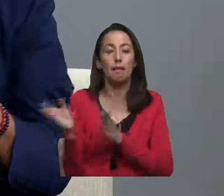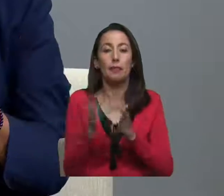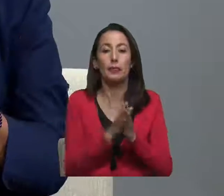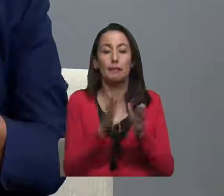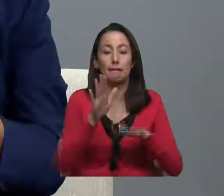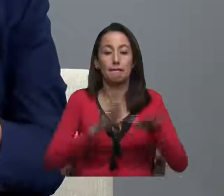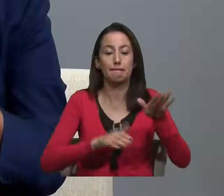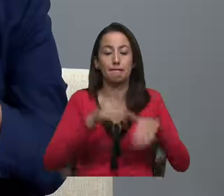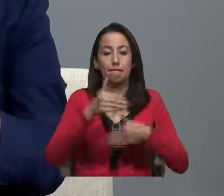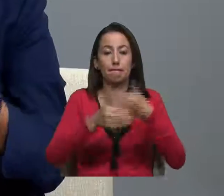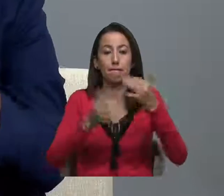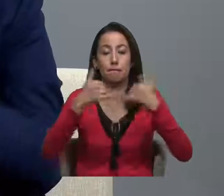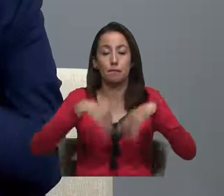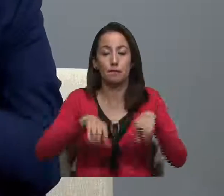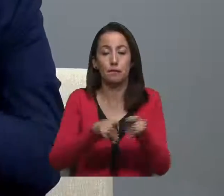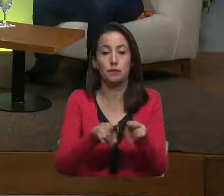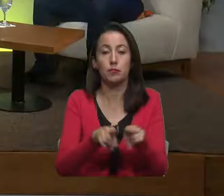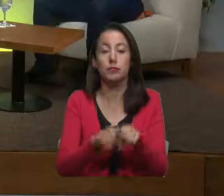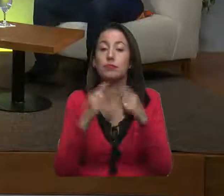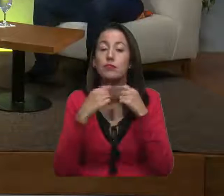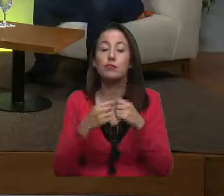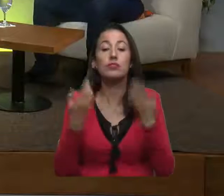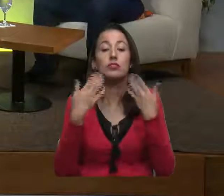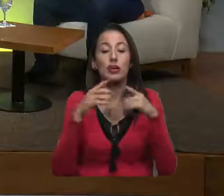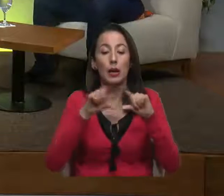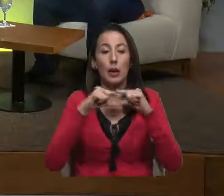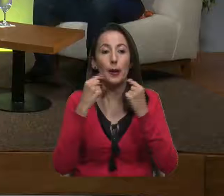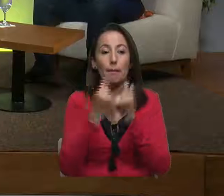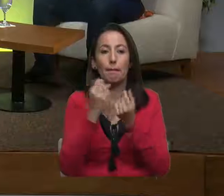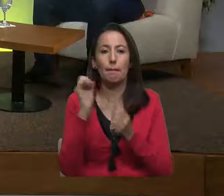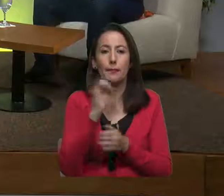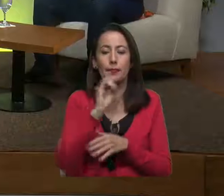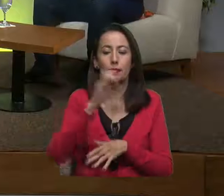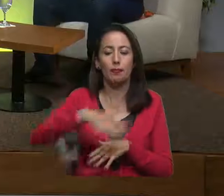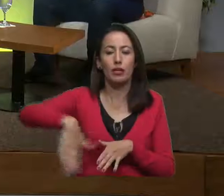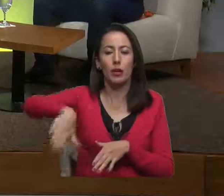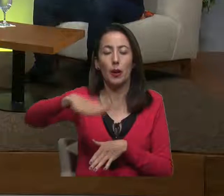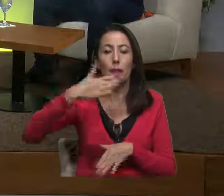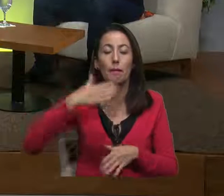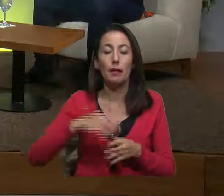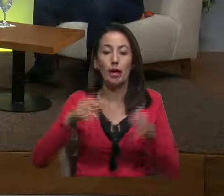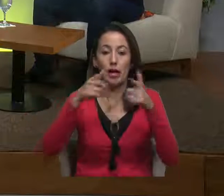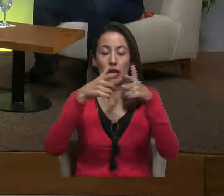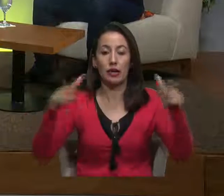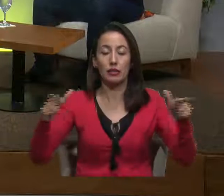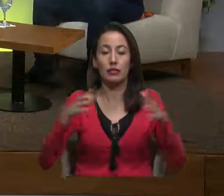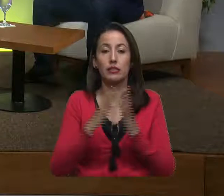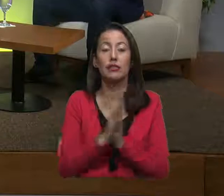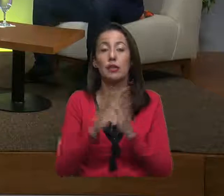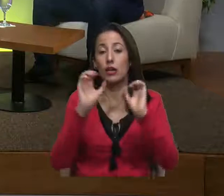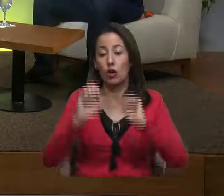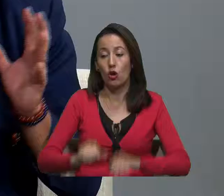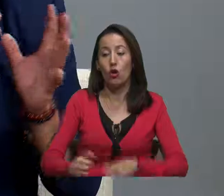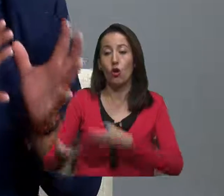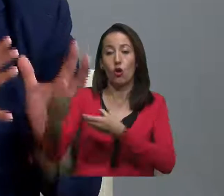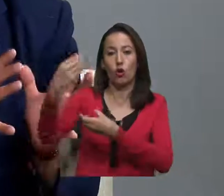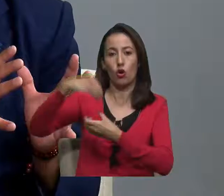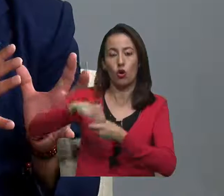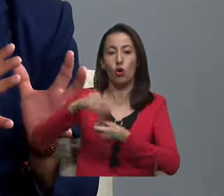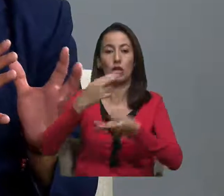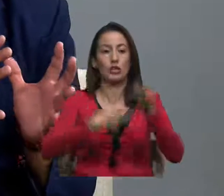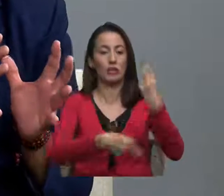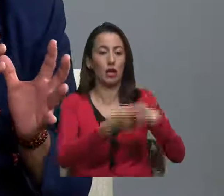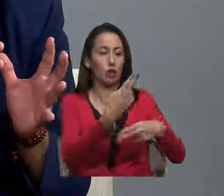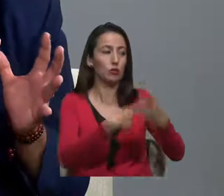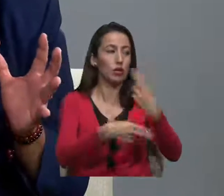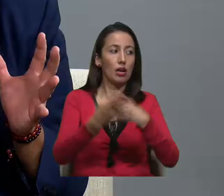pero somos pragmáticos somos un partido verde personas problemáticos entonces crecimiento de las reservas de libre disponibilidad eso nos va a permitir negociar